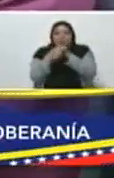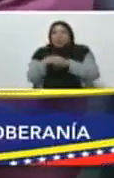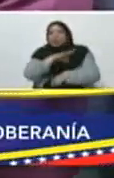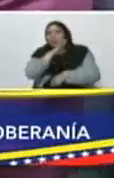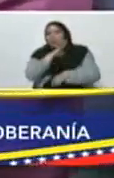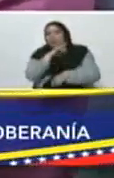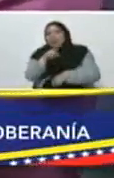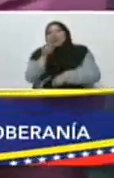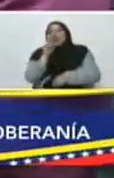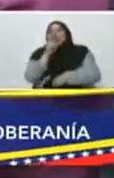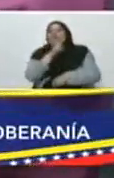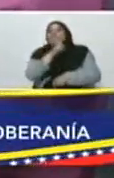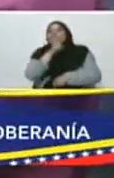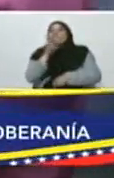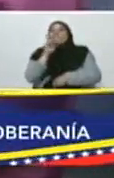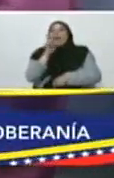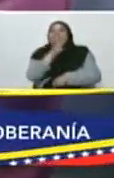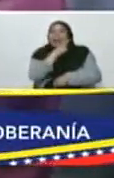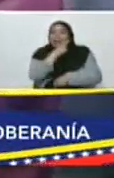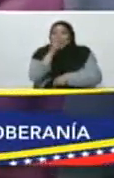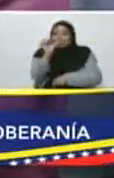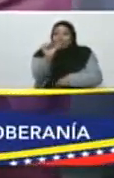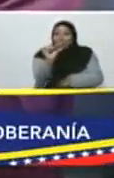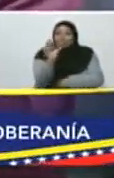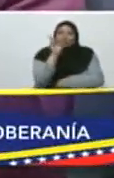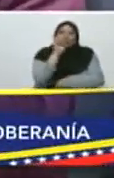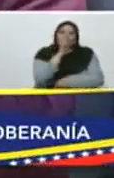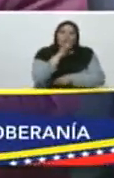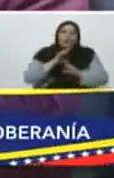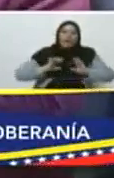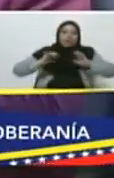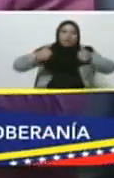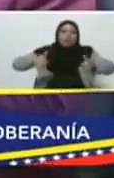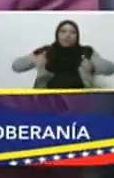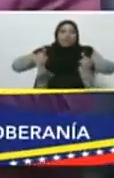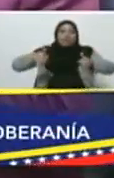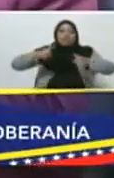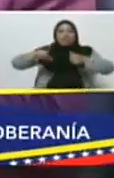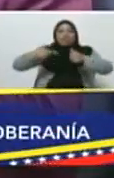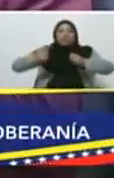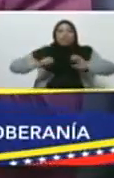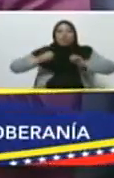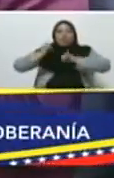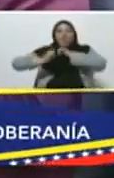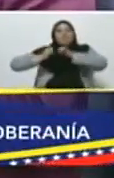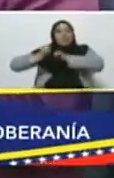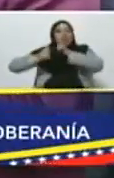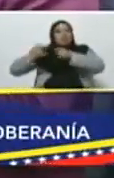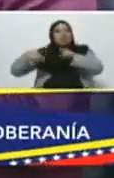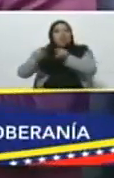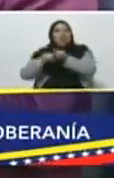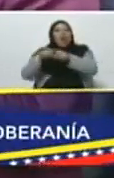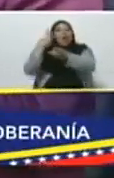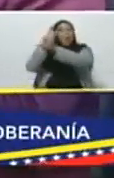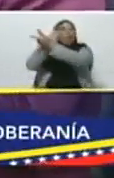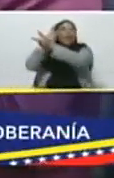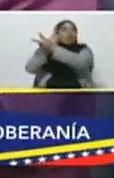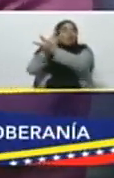madre. Correcto. Que son las que dan origen a las células del organismo como hueso,